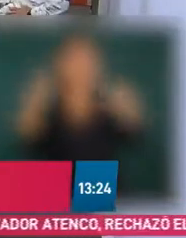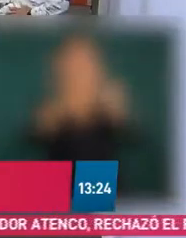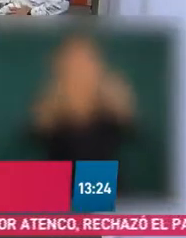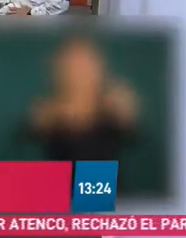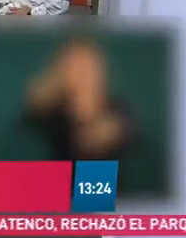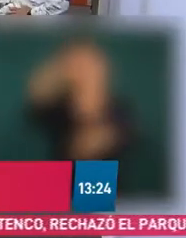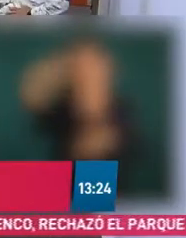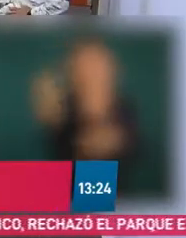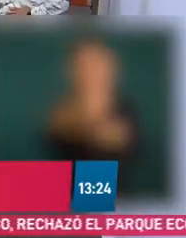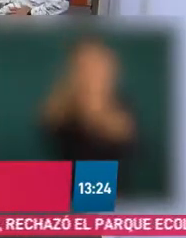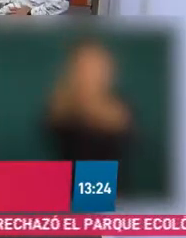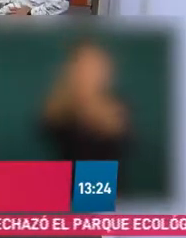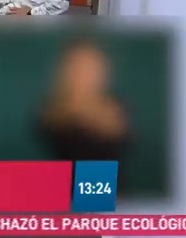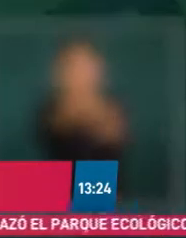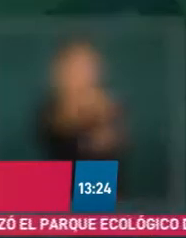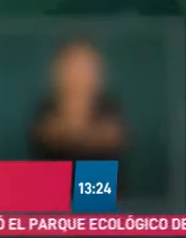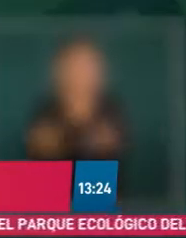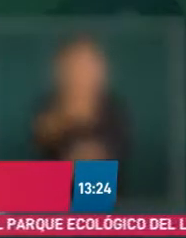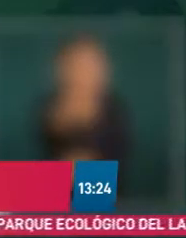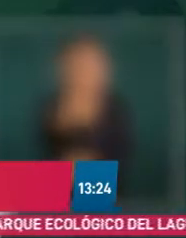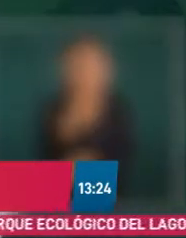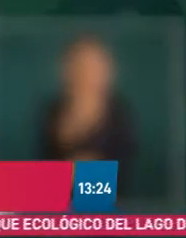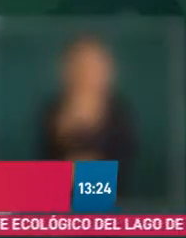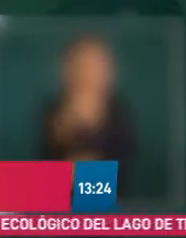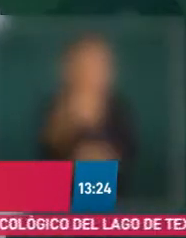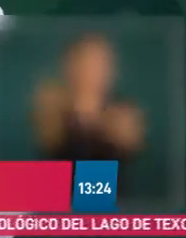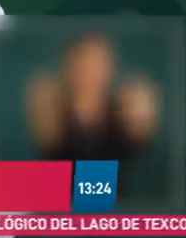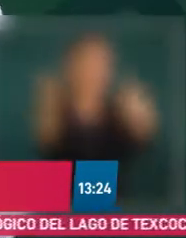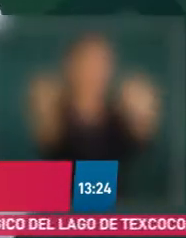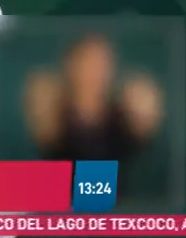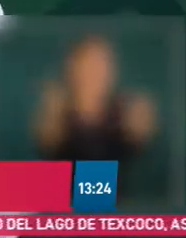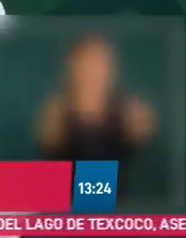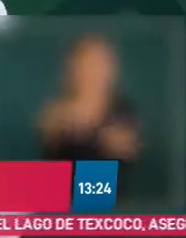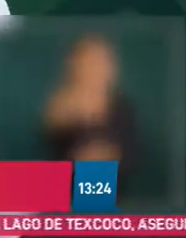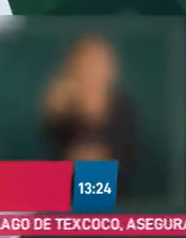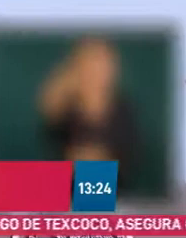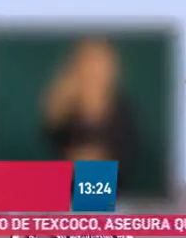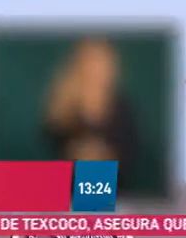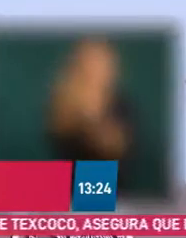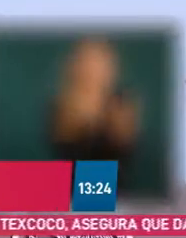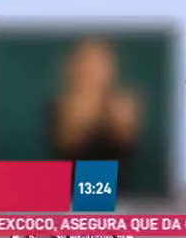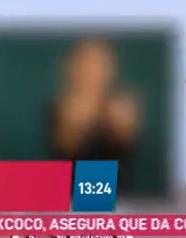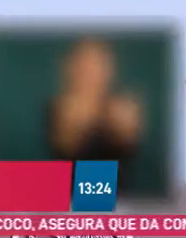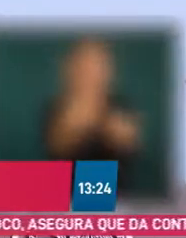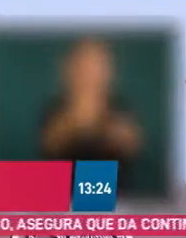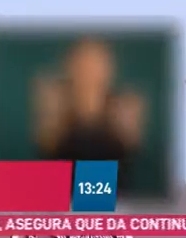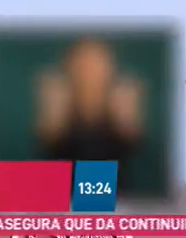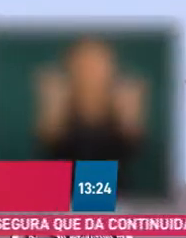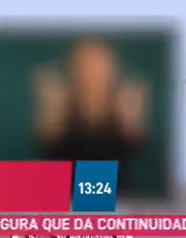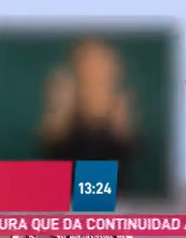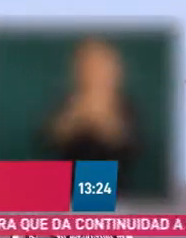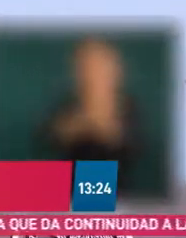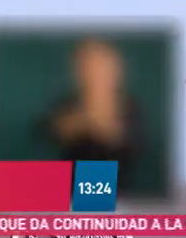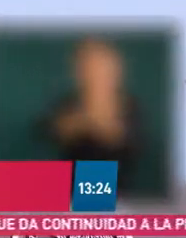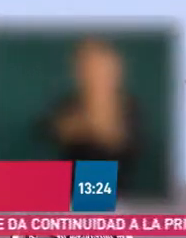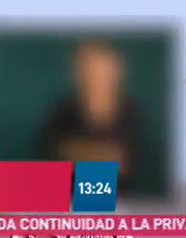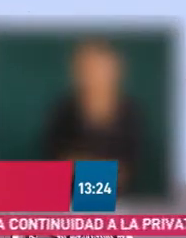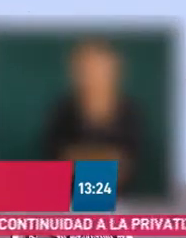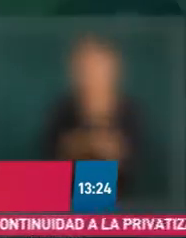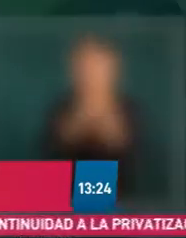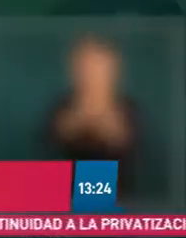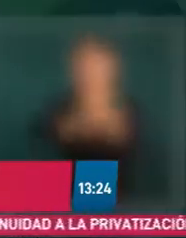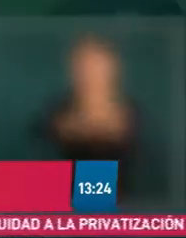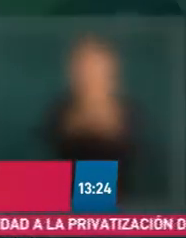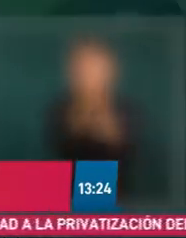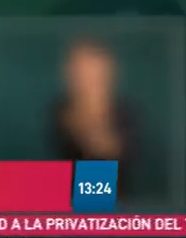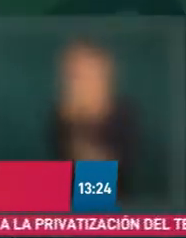México. Es como decir, ya no hay tortura en México, ya no hay masacres en México, ya no se violan los